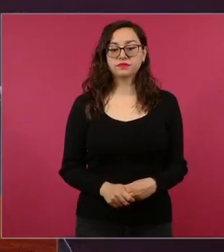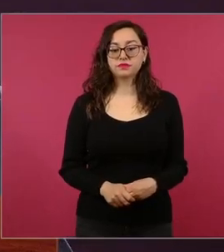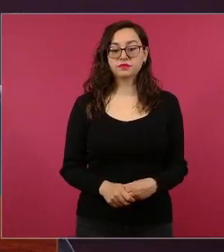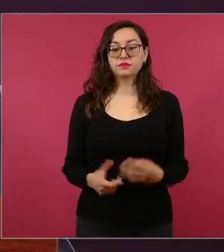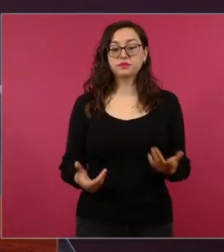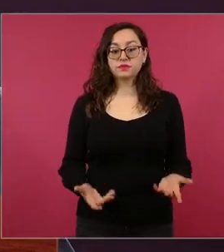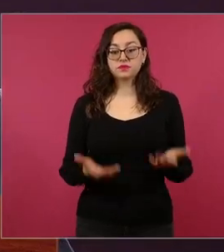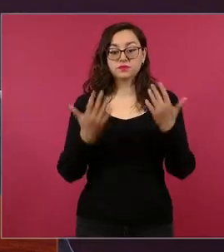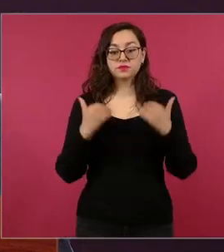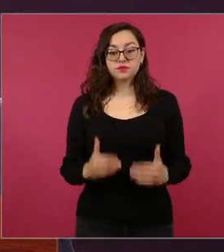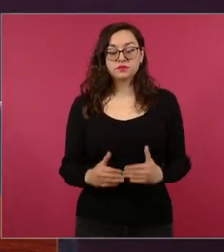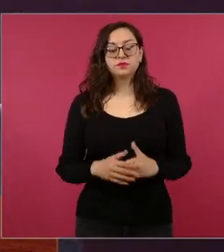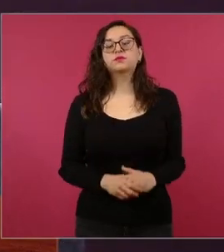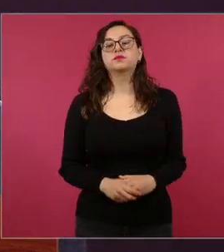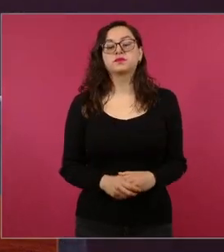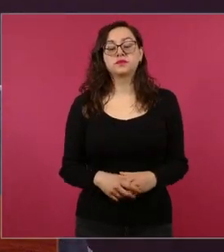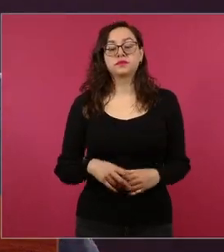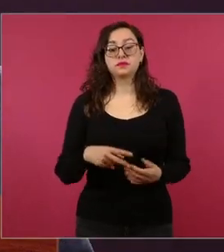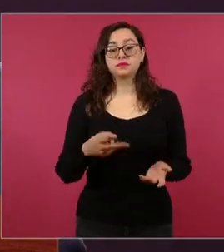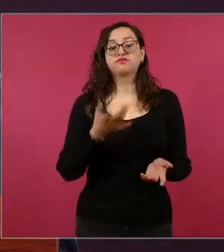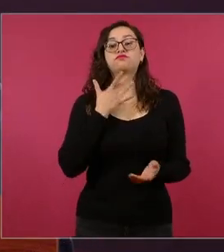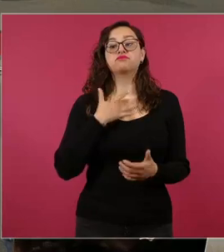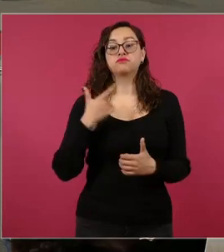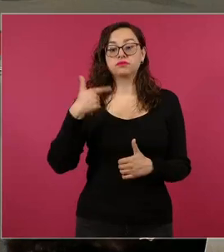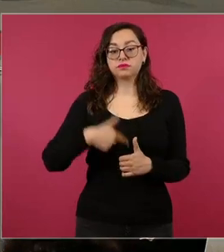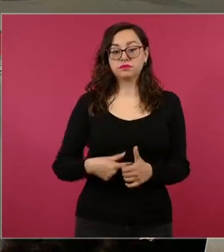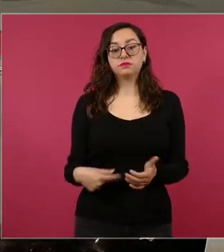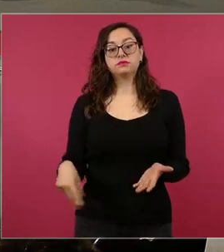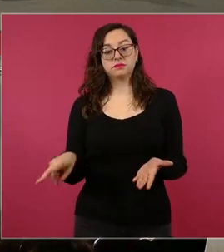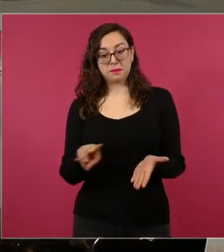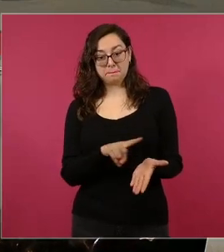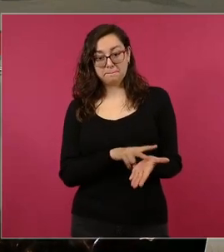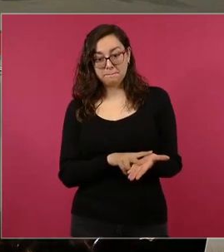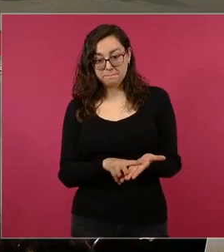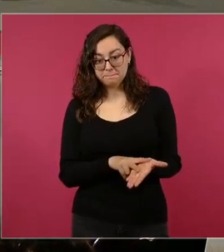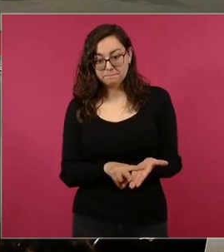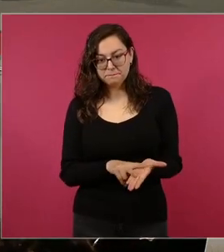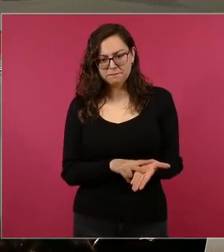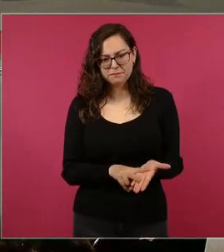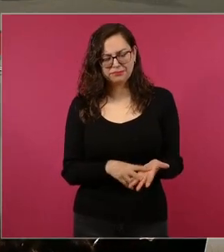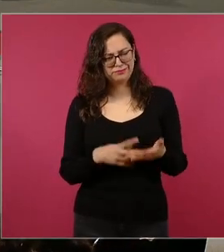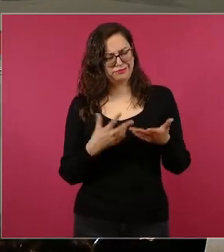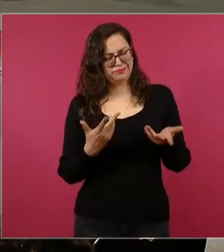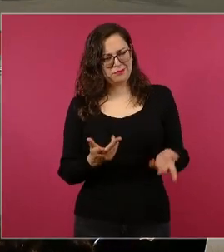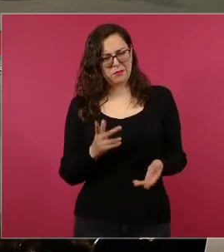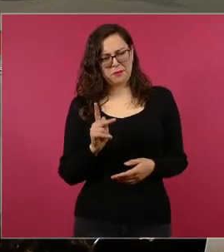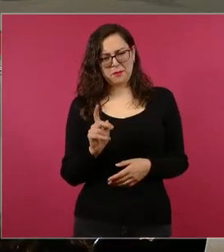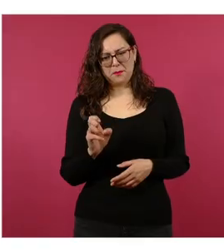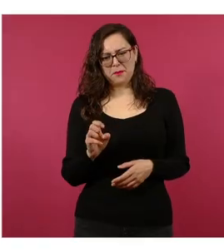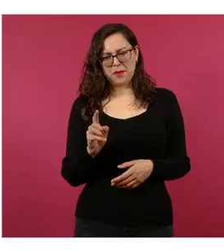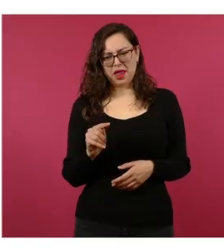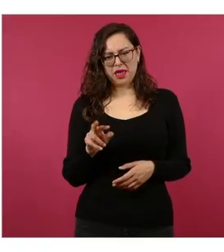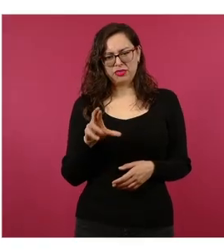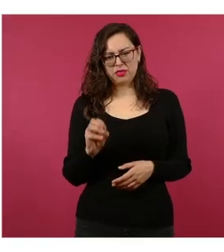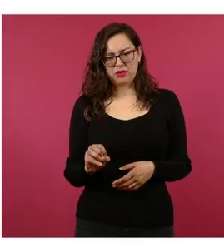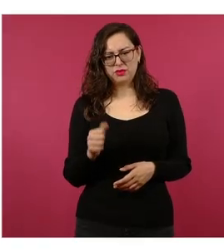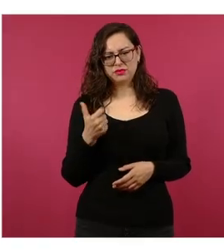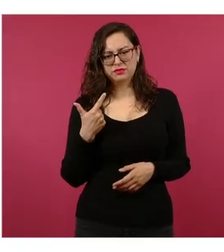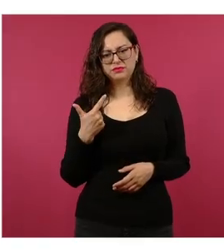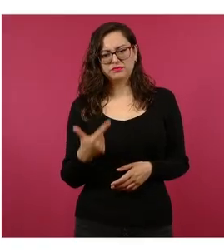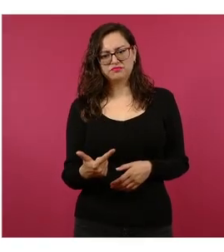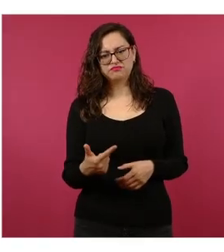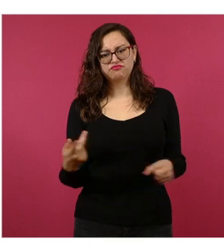de combustible, en el caso de la gasolina regular, otra vez, como les decía, nos encontramos con Petroseven, que se ve que por allá no les